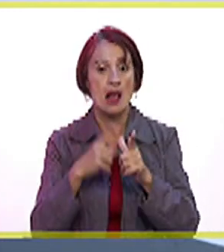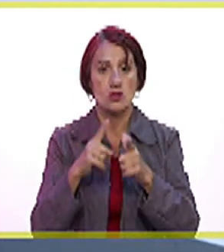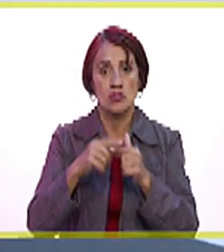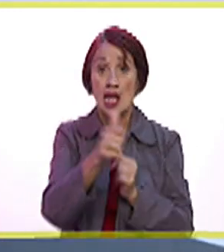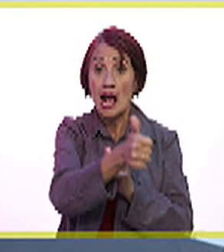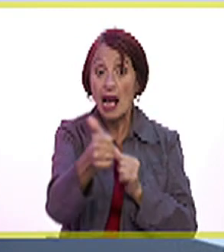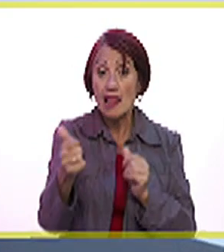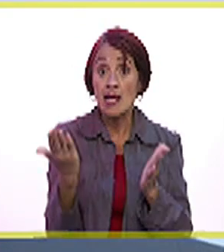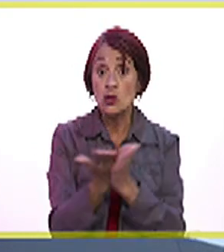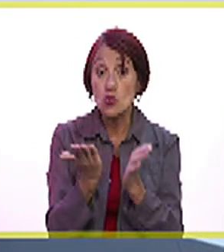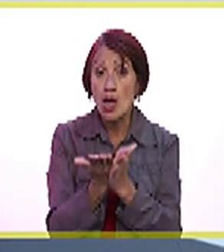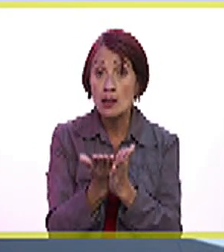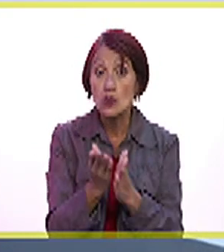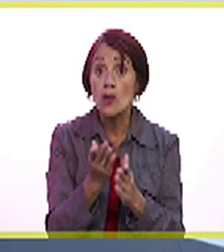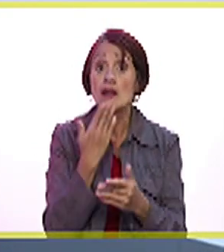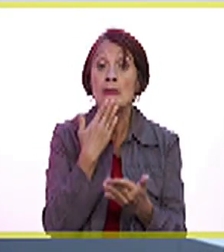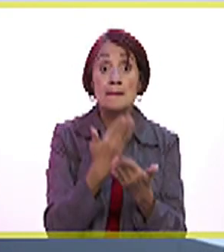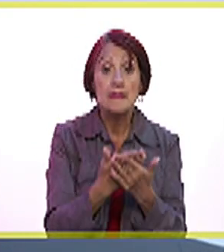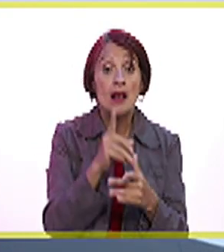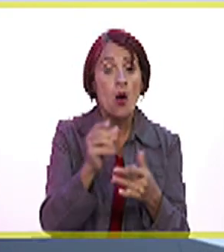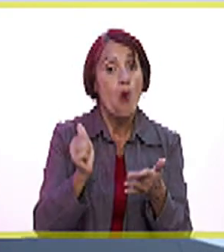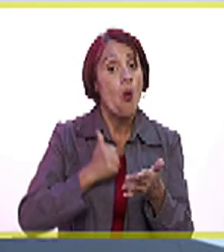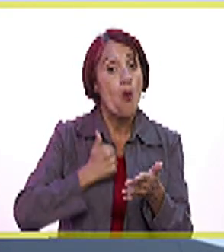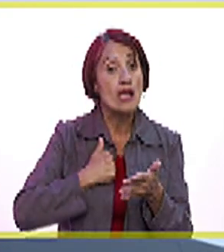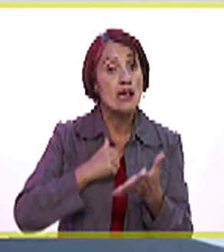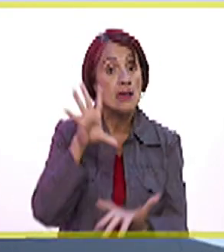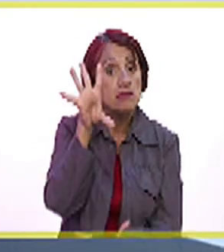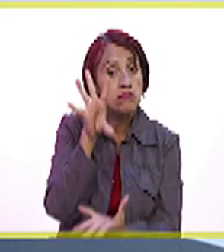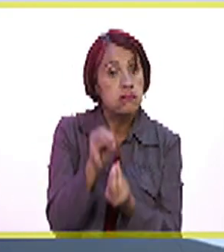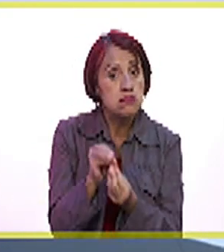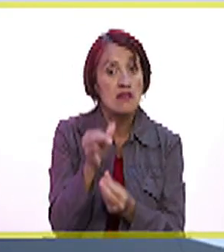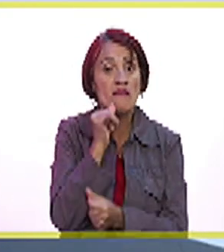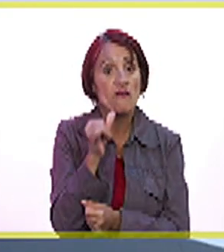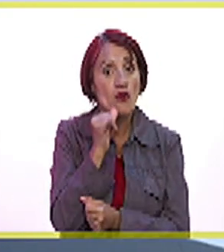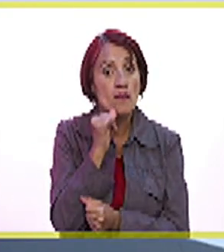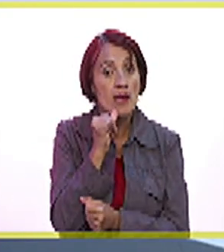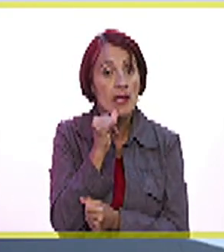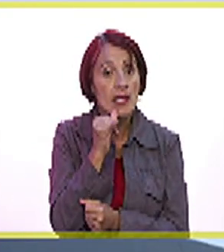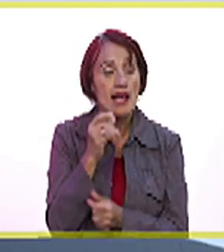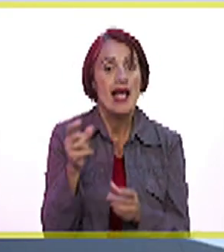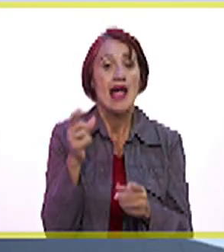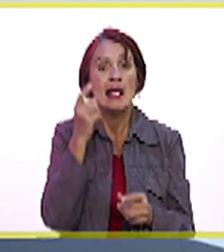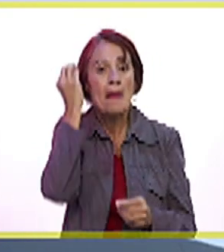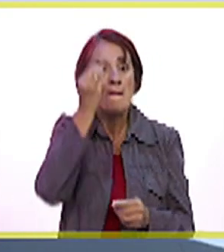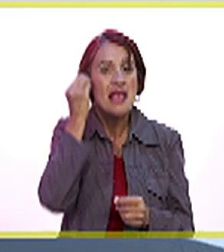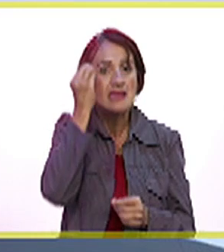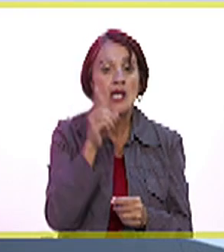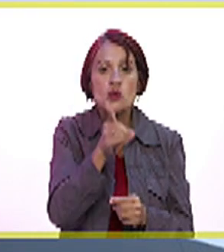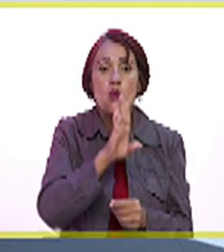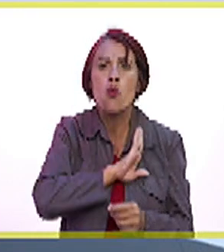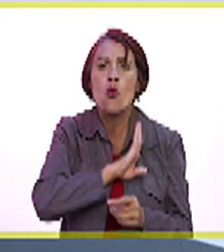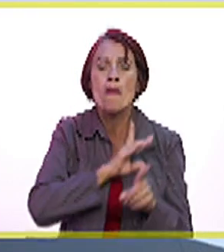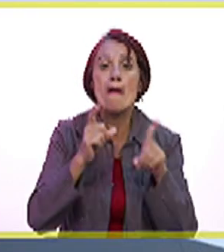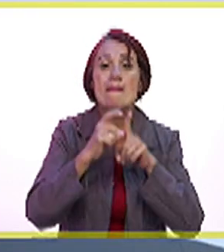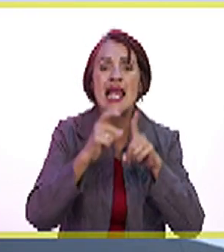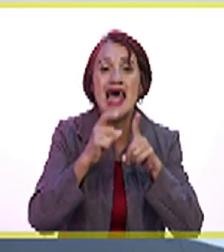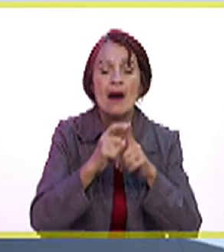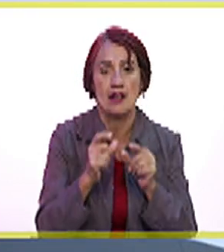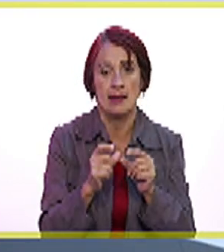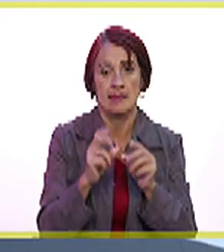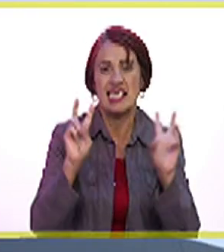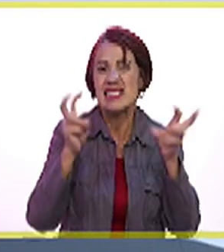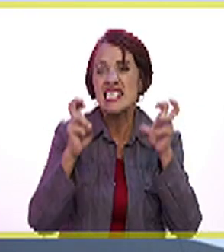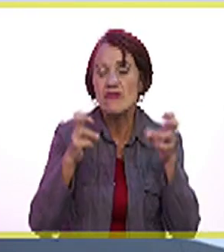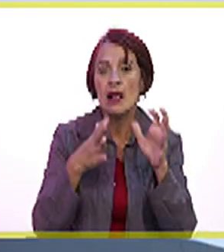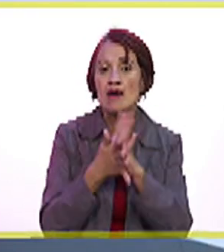estudiante que cuando realicen cualquier tipo de ensayo, informe, lo que importa como tal es tu punto de vista, es qué estoy plasmando yo como tal de ideas